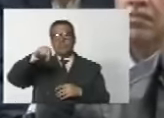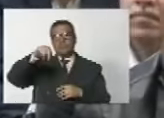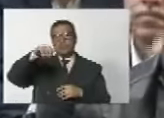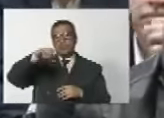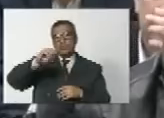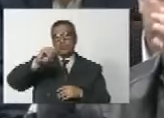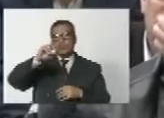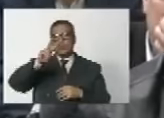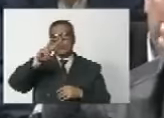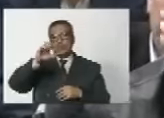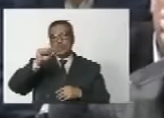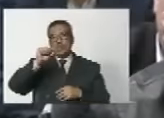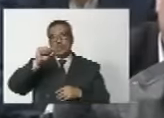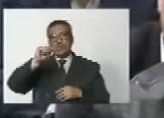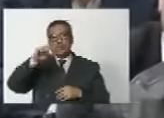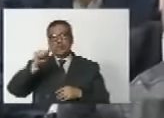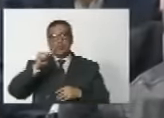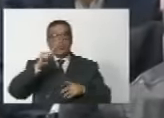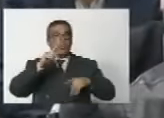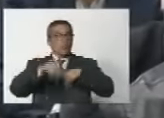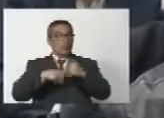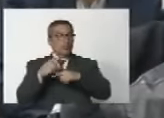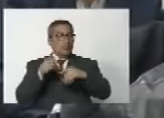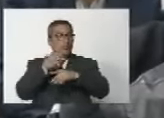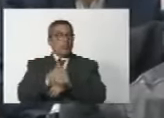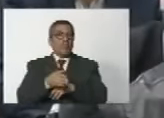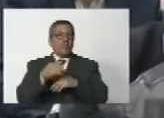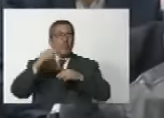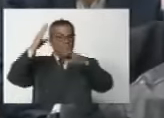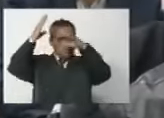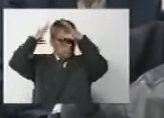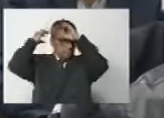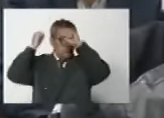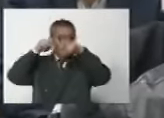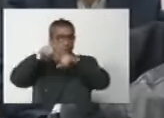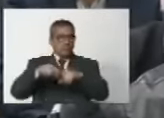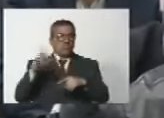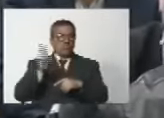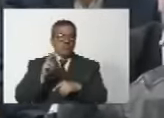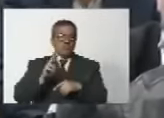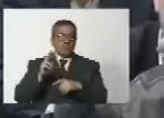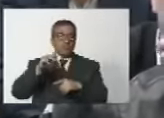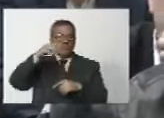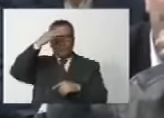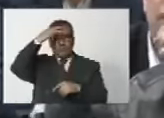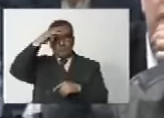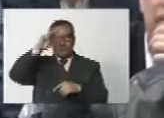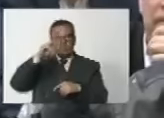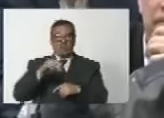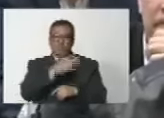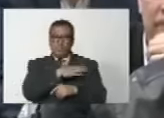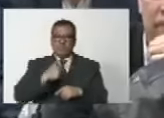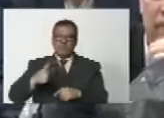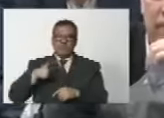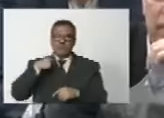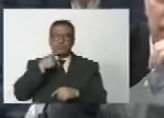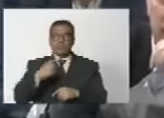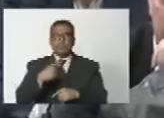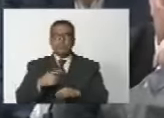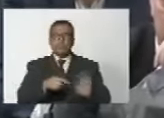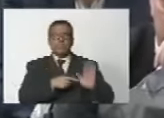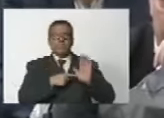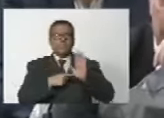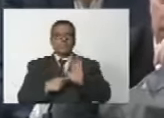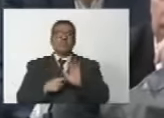quien ha asaltado los recintos diplomáticos en la Embajada de la República de México. Queremos